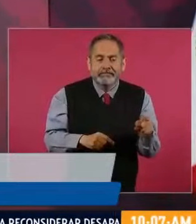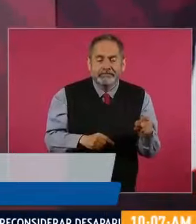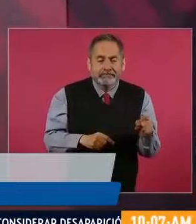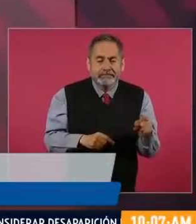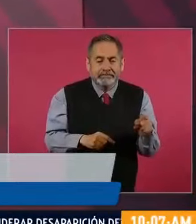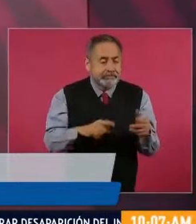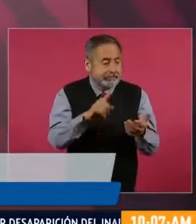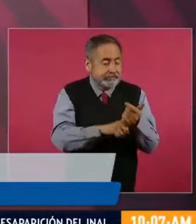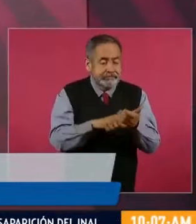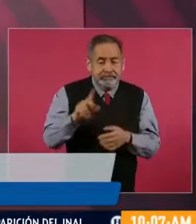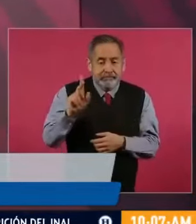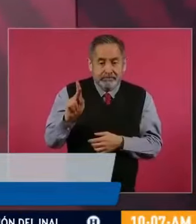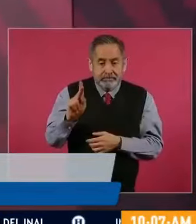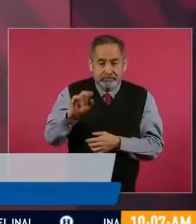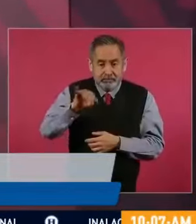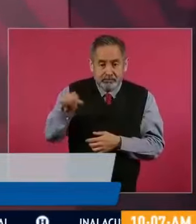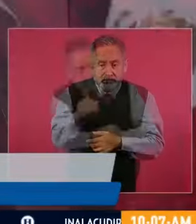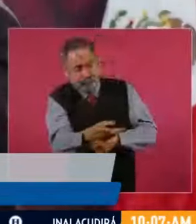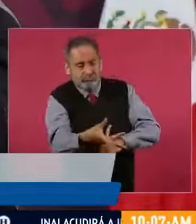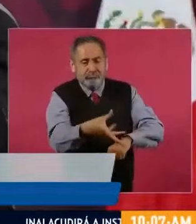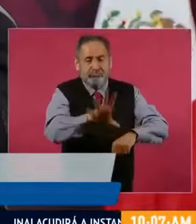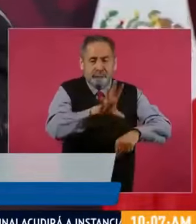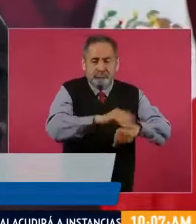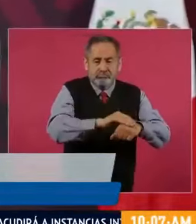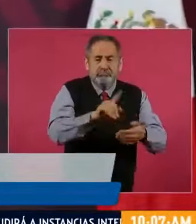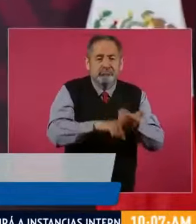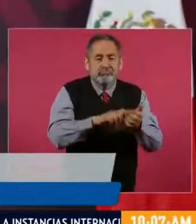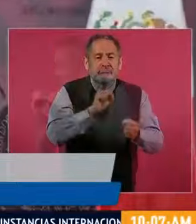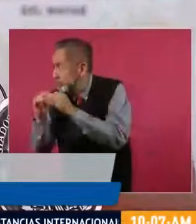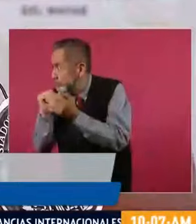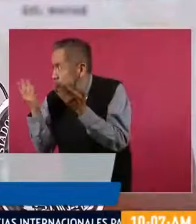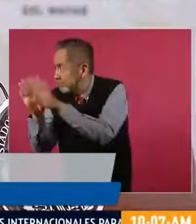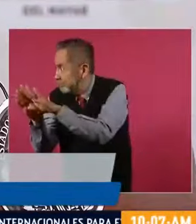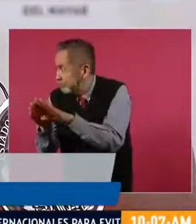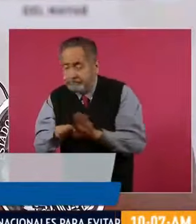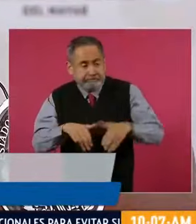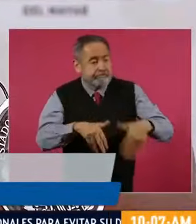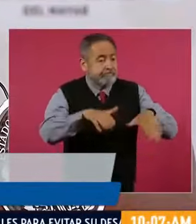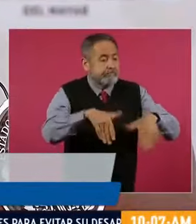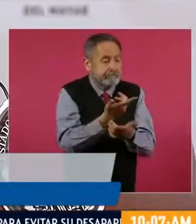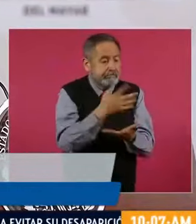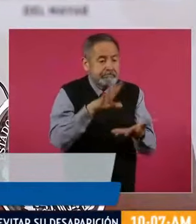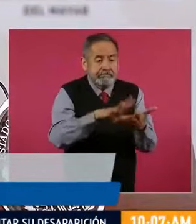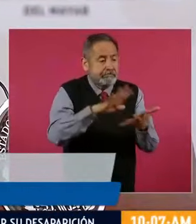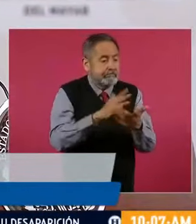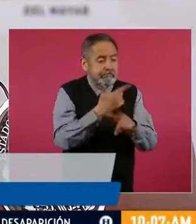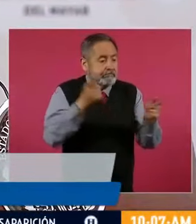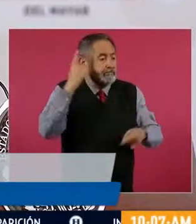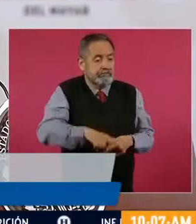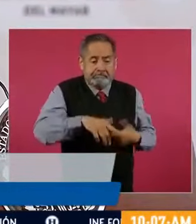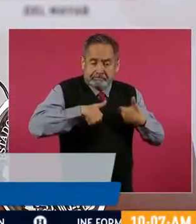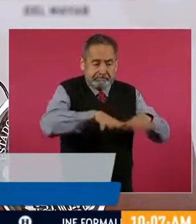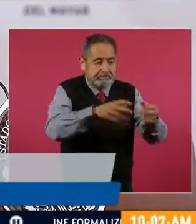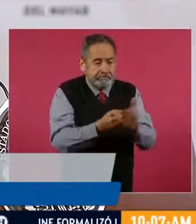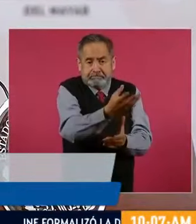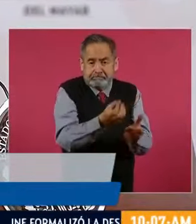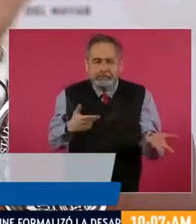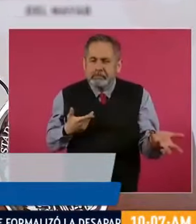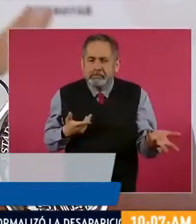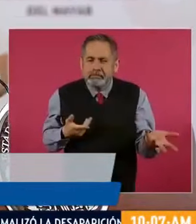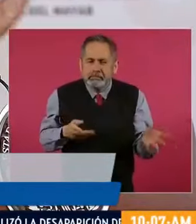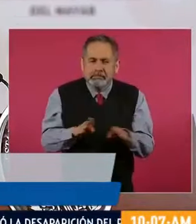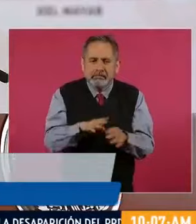en el Poder Judicial donde se autoriza que se apliquen los sabadazos, que no es un invento, ya lo hemos visto aquí, se puede